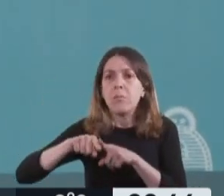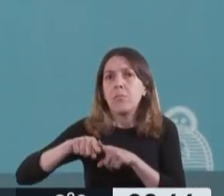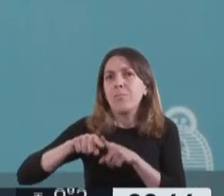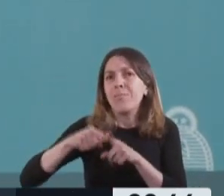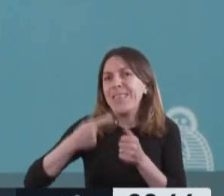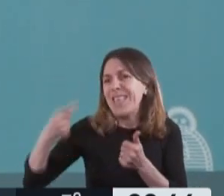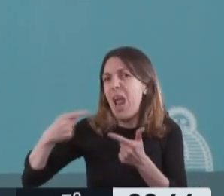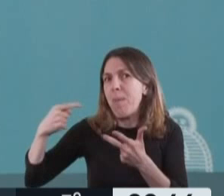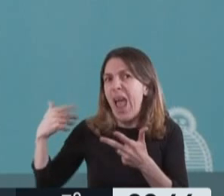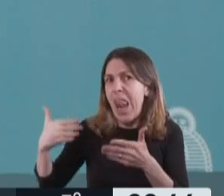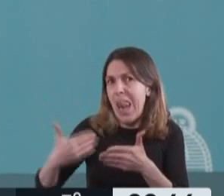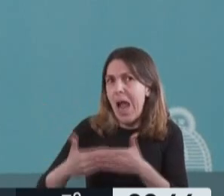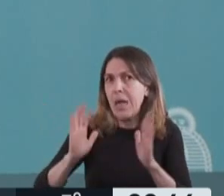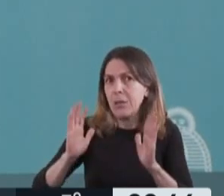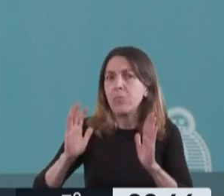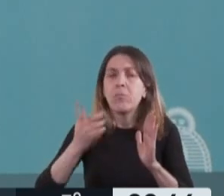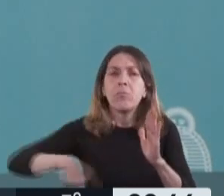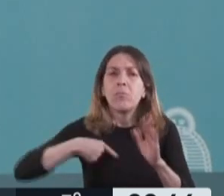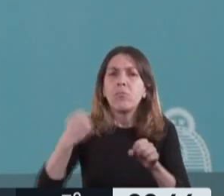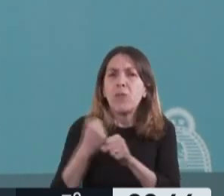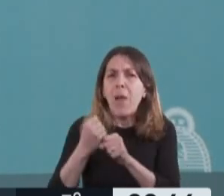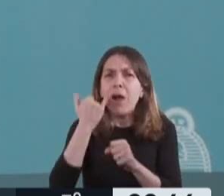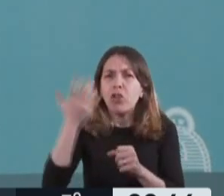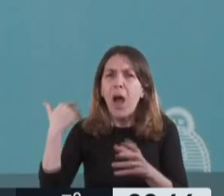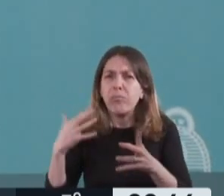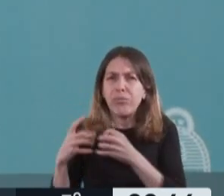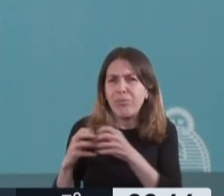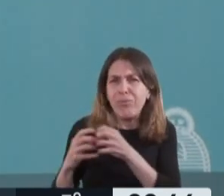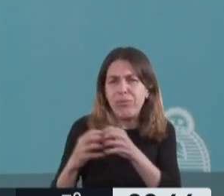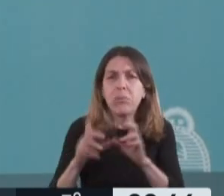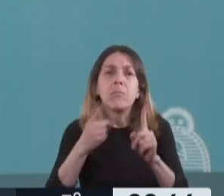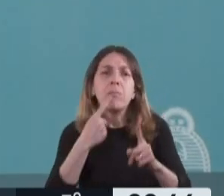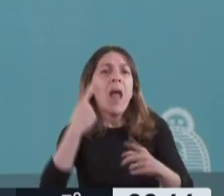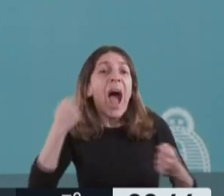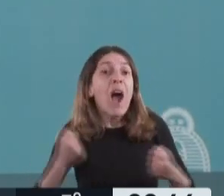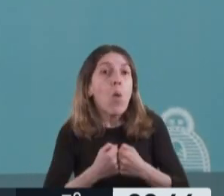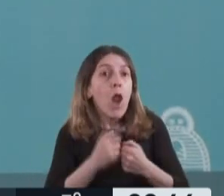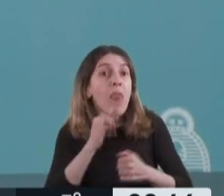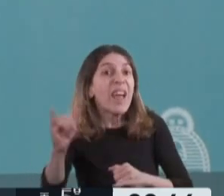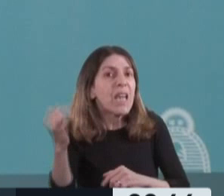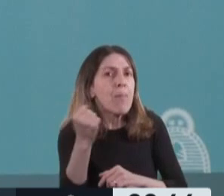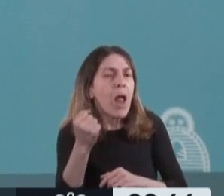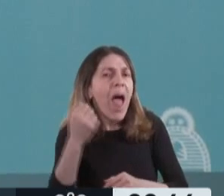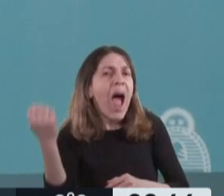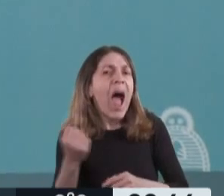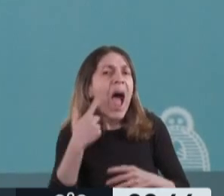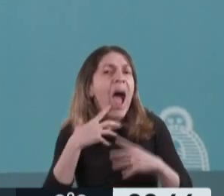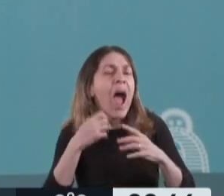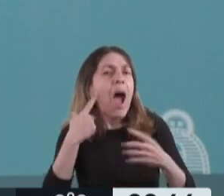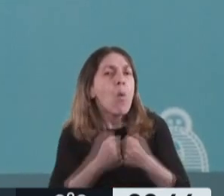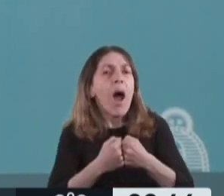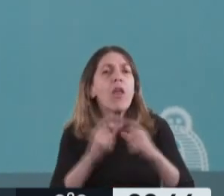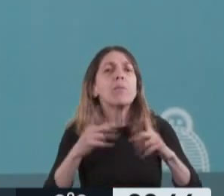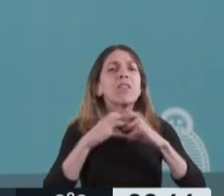semanas es un trabajo que se viene haciendo destacar que es un acuerdo y destacar que desde la secretaría de comercio interior